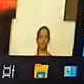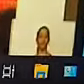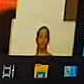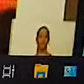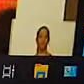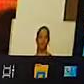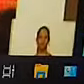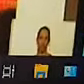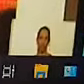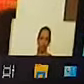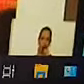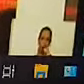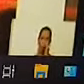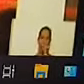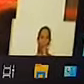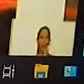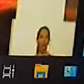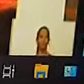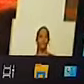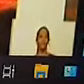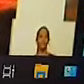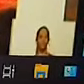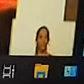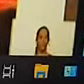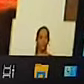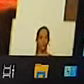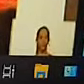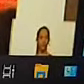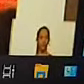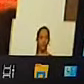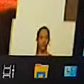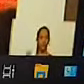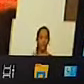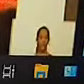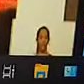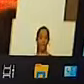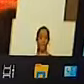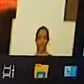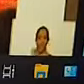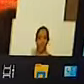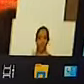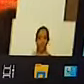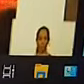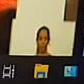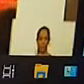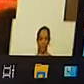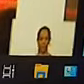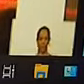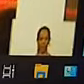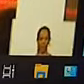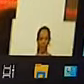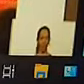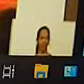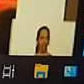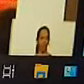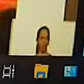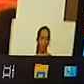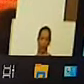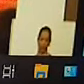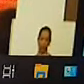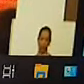presidente Maduro. Se ha decidido un plan de guerra contra Venezuela desde la Casa Blanca y al parecer todo indica que